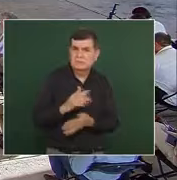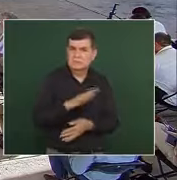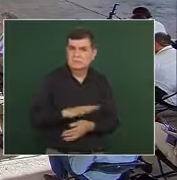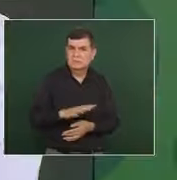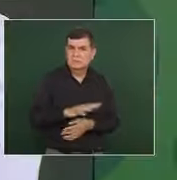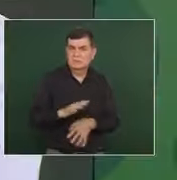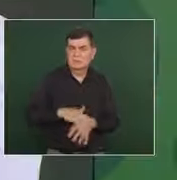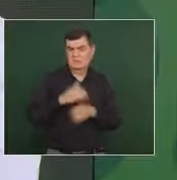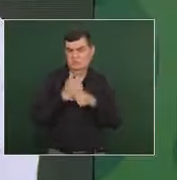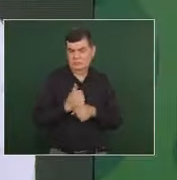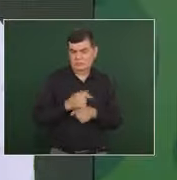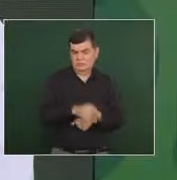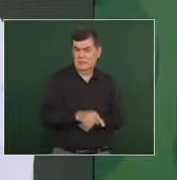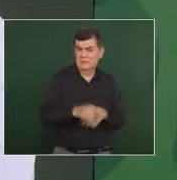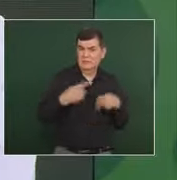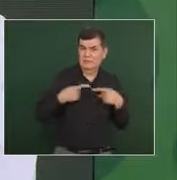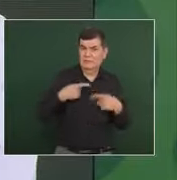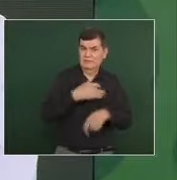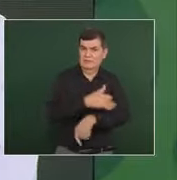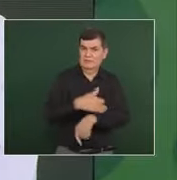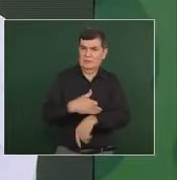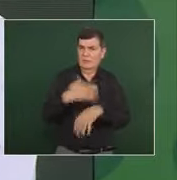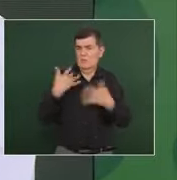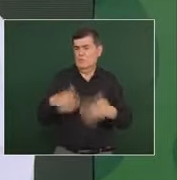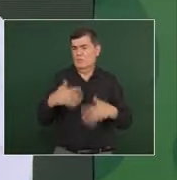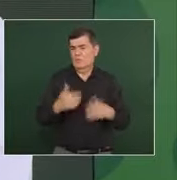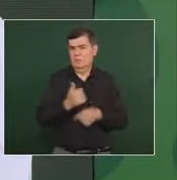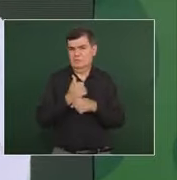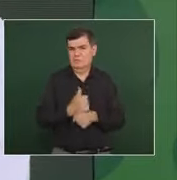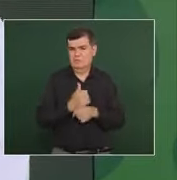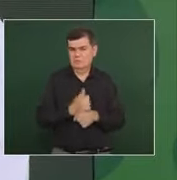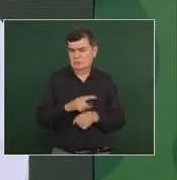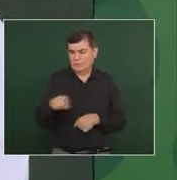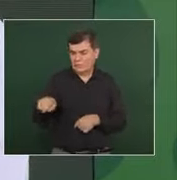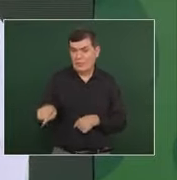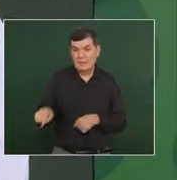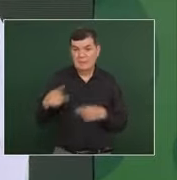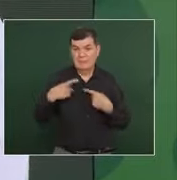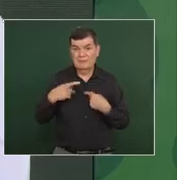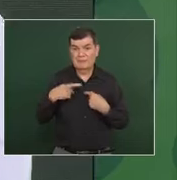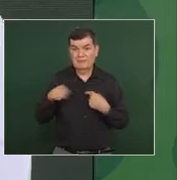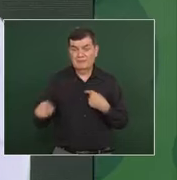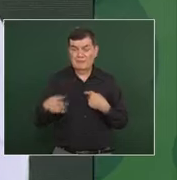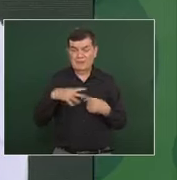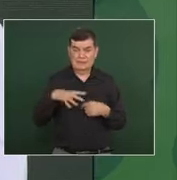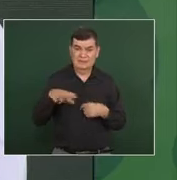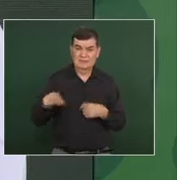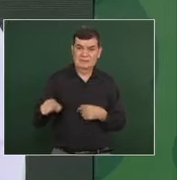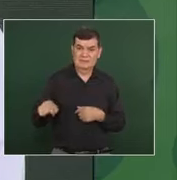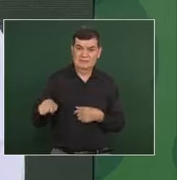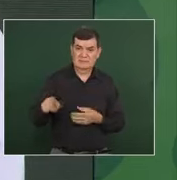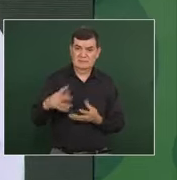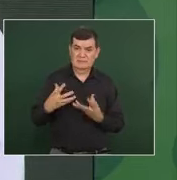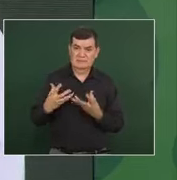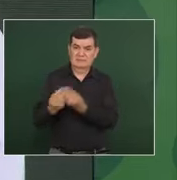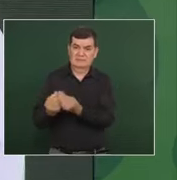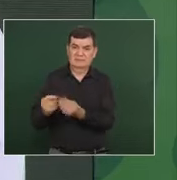porque cómo sufre la familia cuando uno de los miembros toma ese camino.